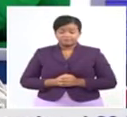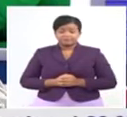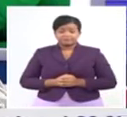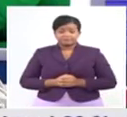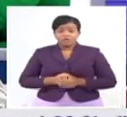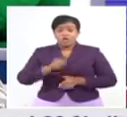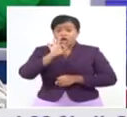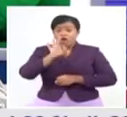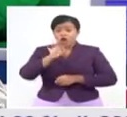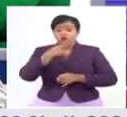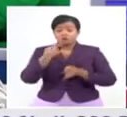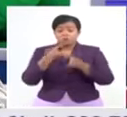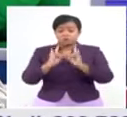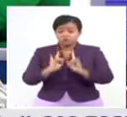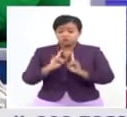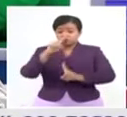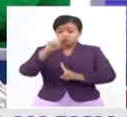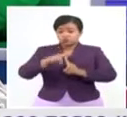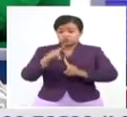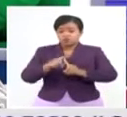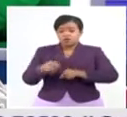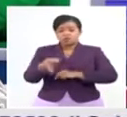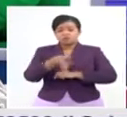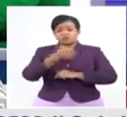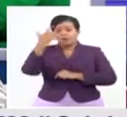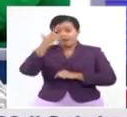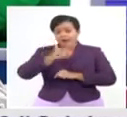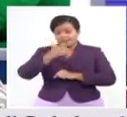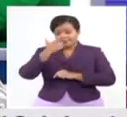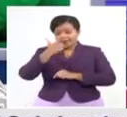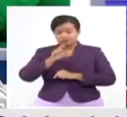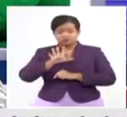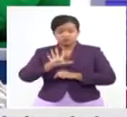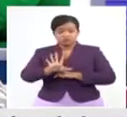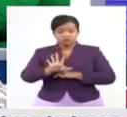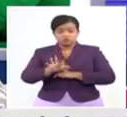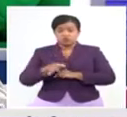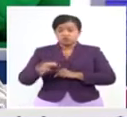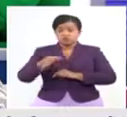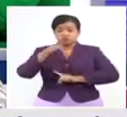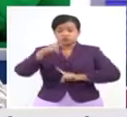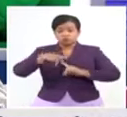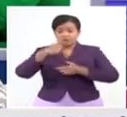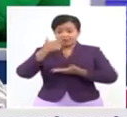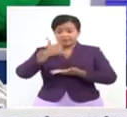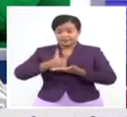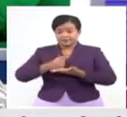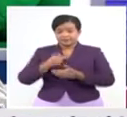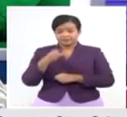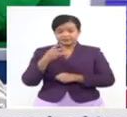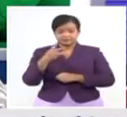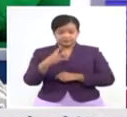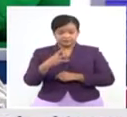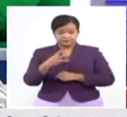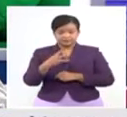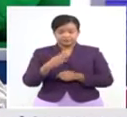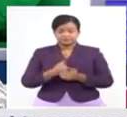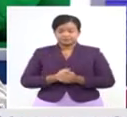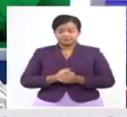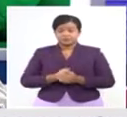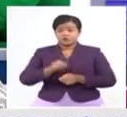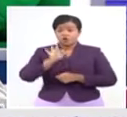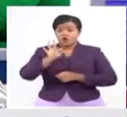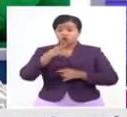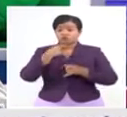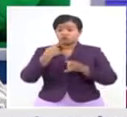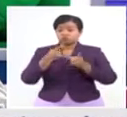de Las Tunas, del municipio Amancio Rodríguez 5 y del municipio Las Tunas 3. Los 8 fallecidos de la provincia